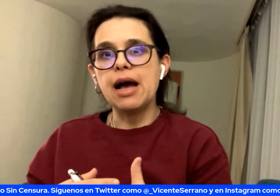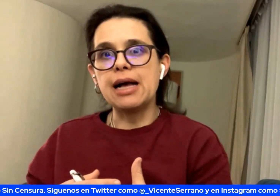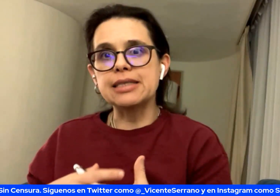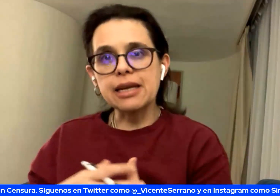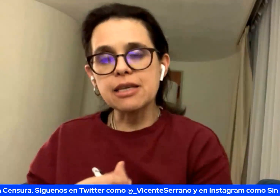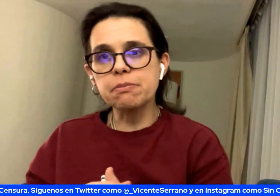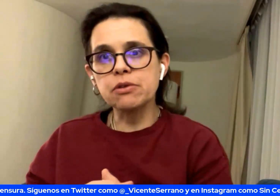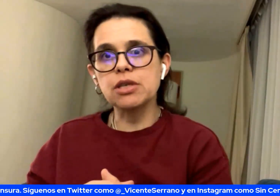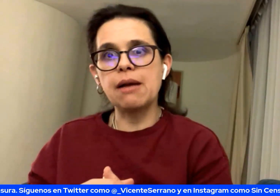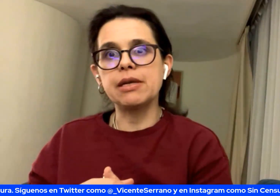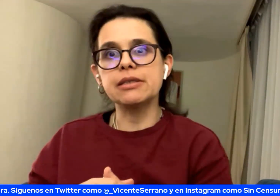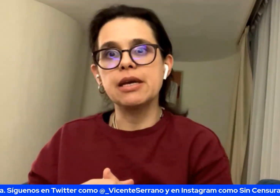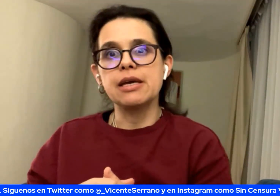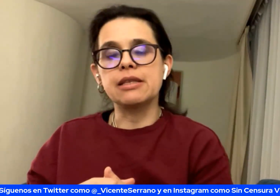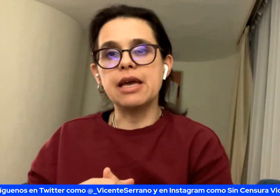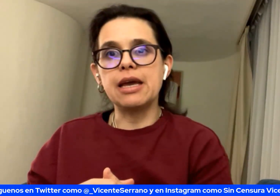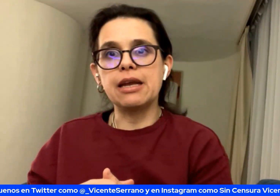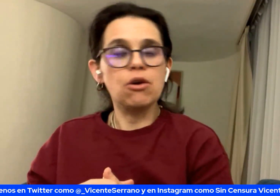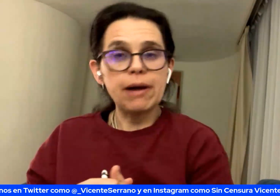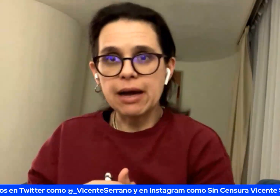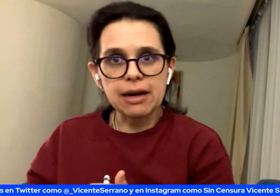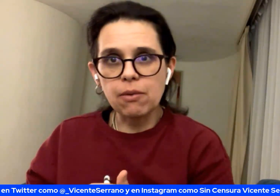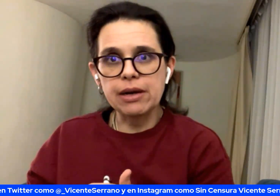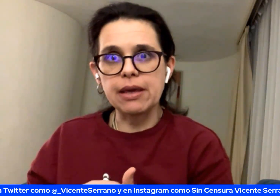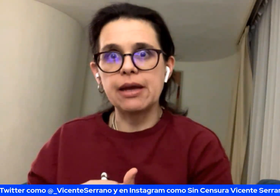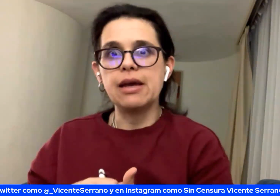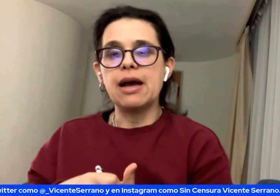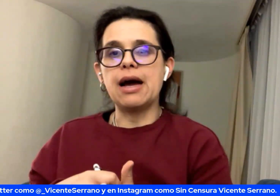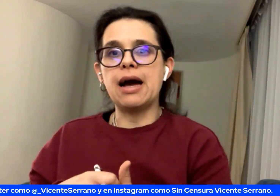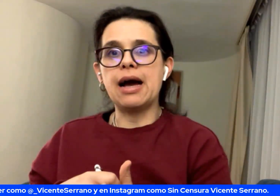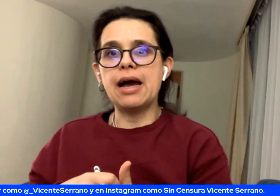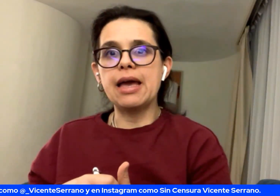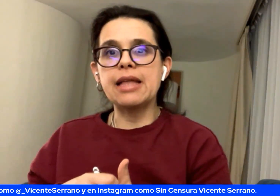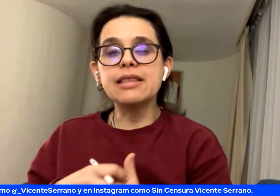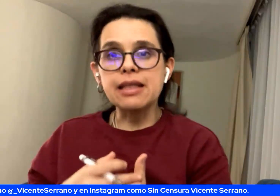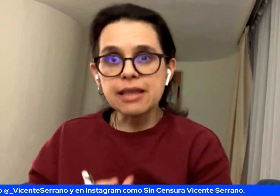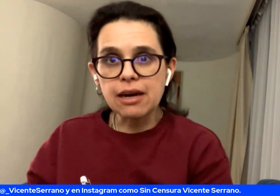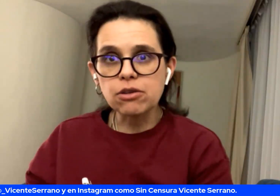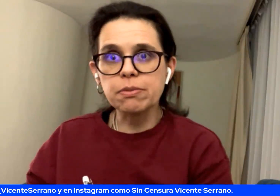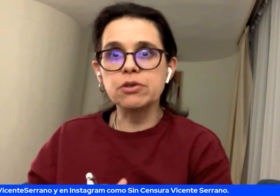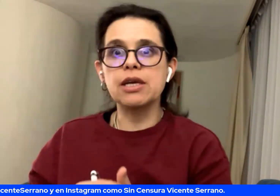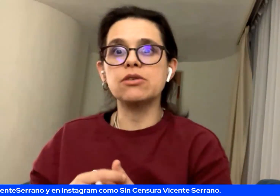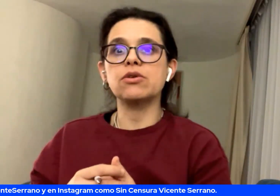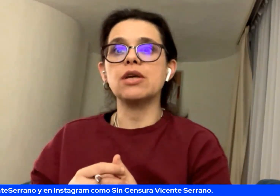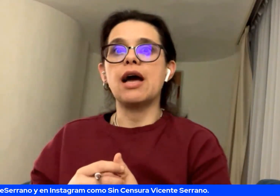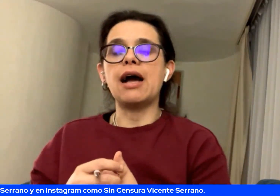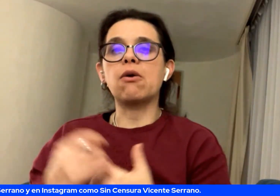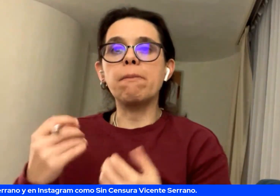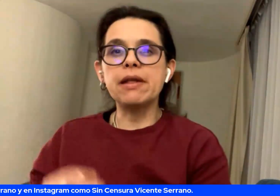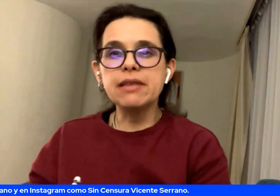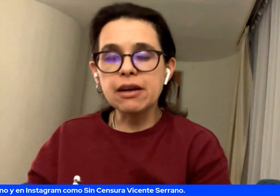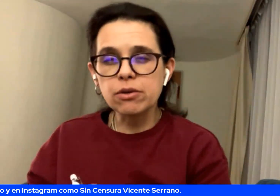lleva a ser responsables de no bajar la guardia, a entender los procesos, a comprendernos en